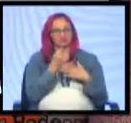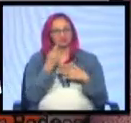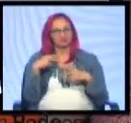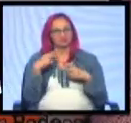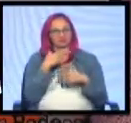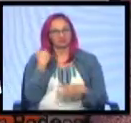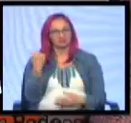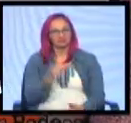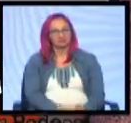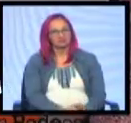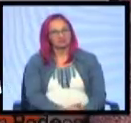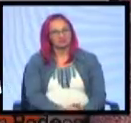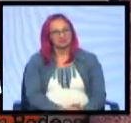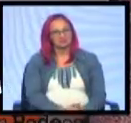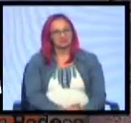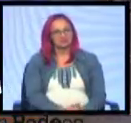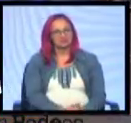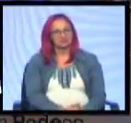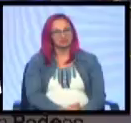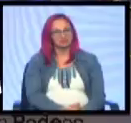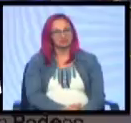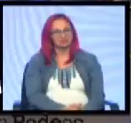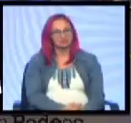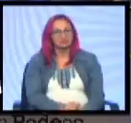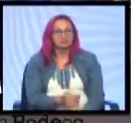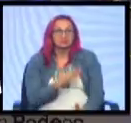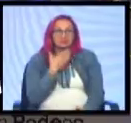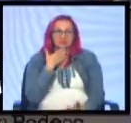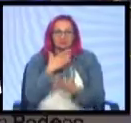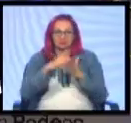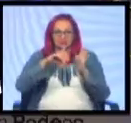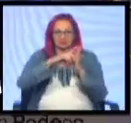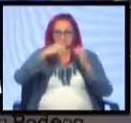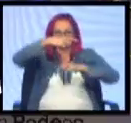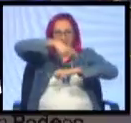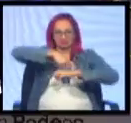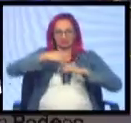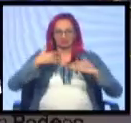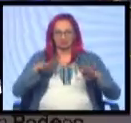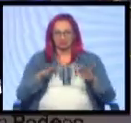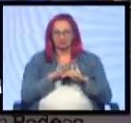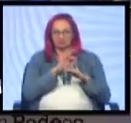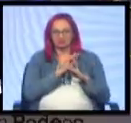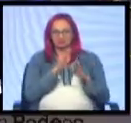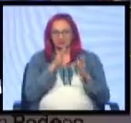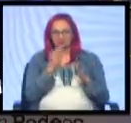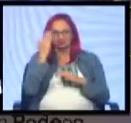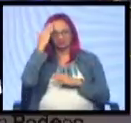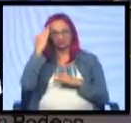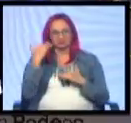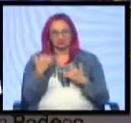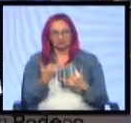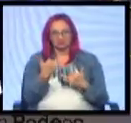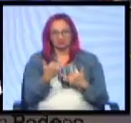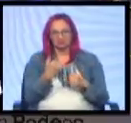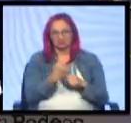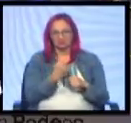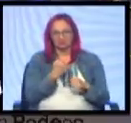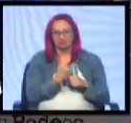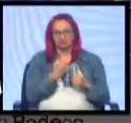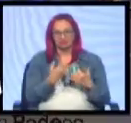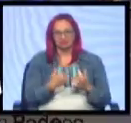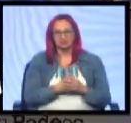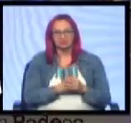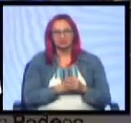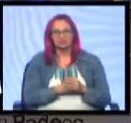vivan mejor. Muy bien, pues al ser tan risible la ley que en este momento está funcionando, ¿verdad?, o con la que estamos trabajando